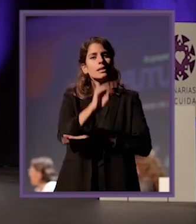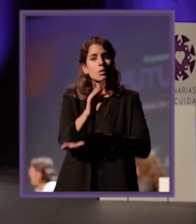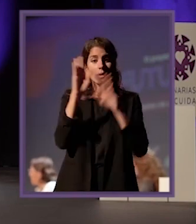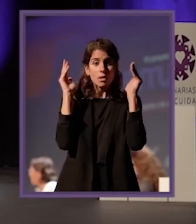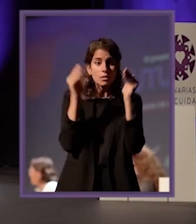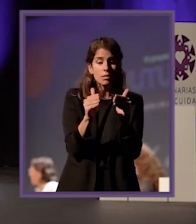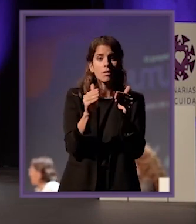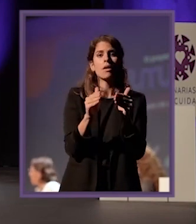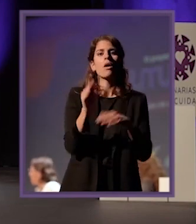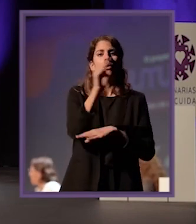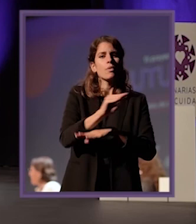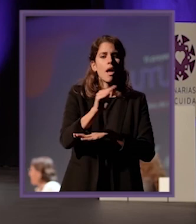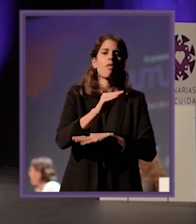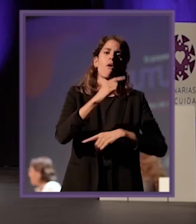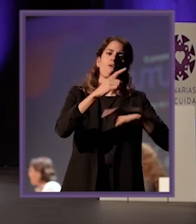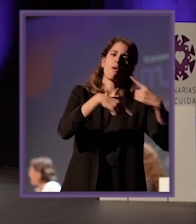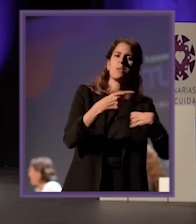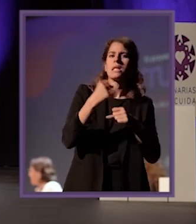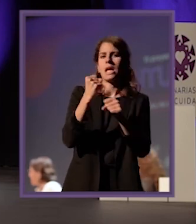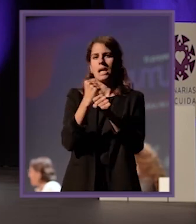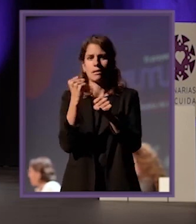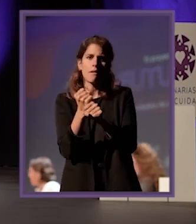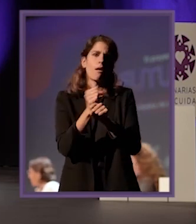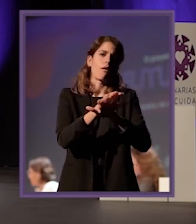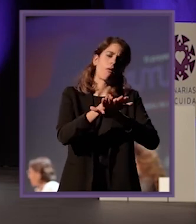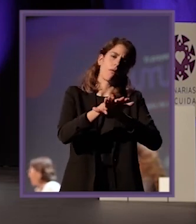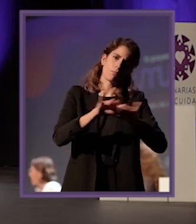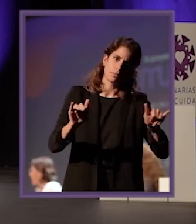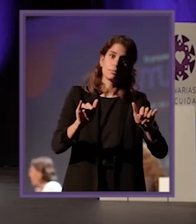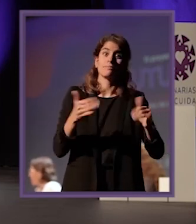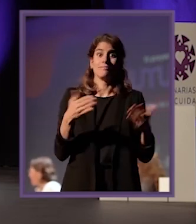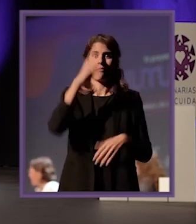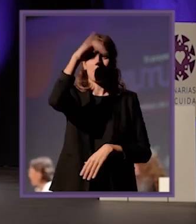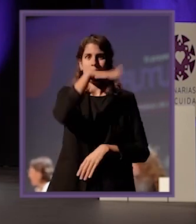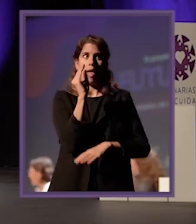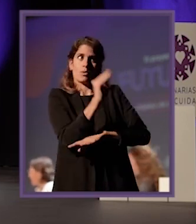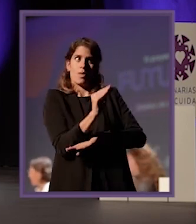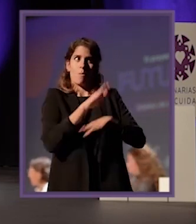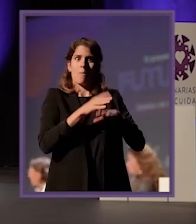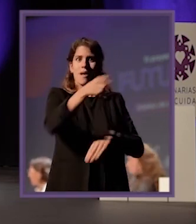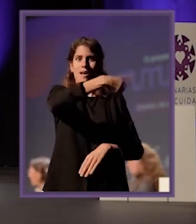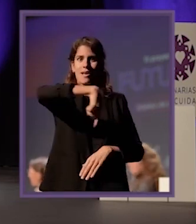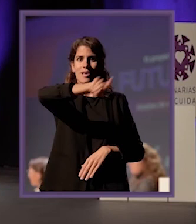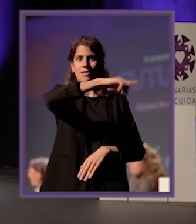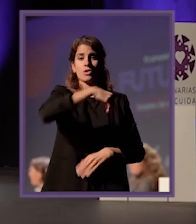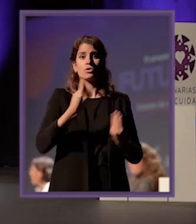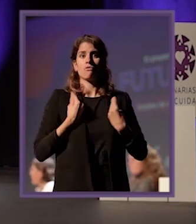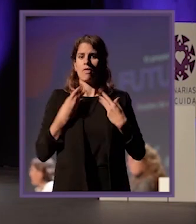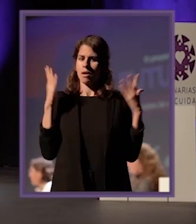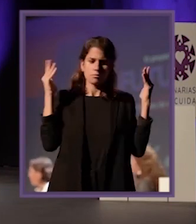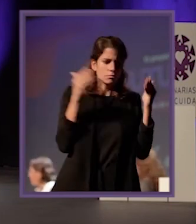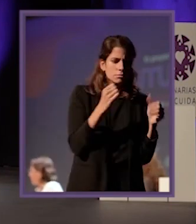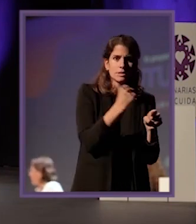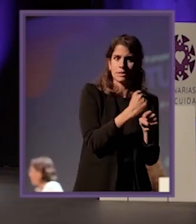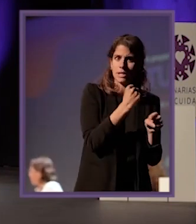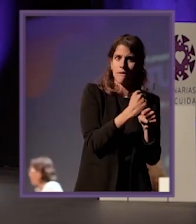esa conciliación familiar para cuidar a los papás y a las mamás que puedan dedicar parte de su vida a su carrera profesional,